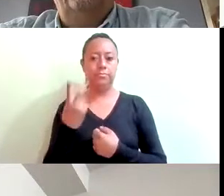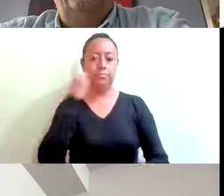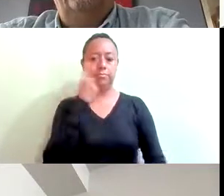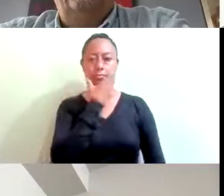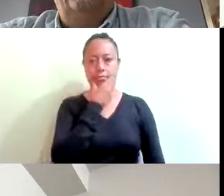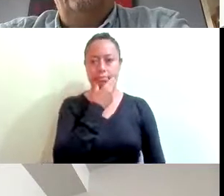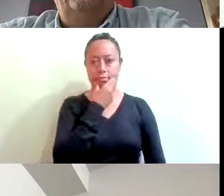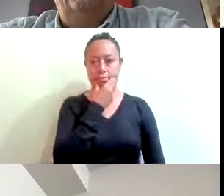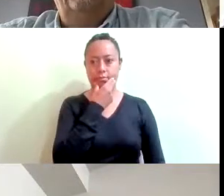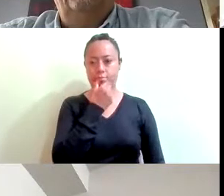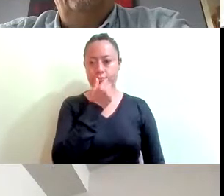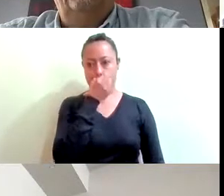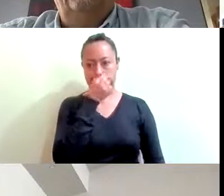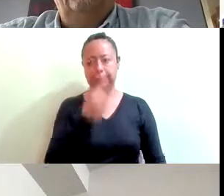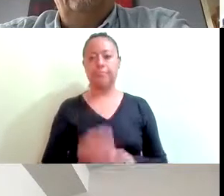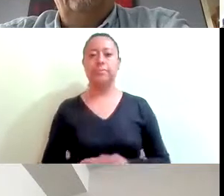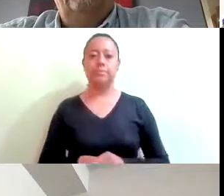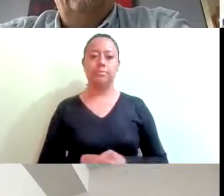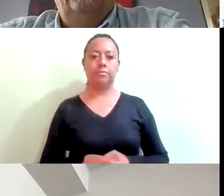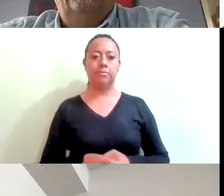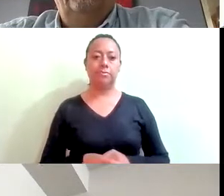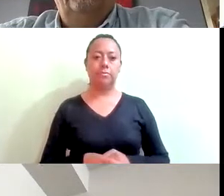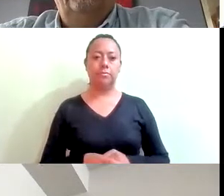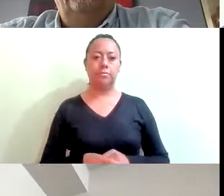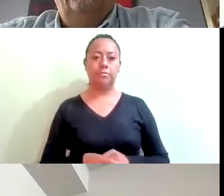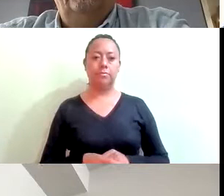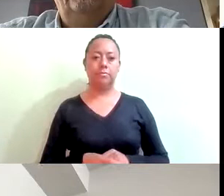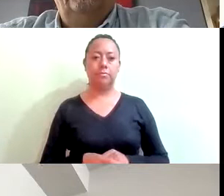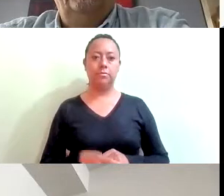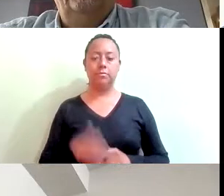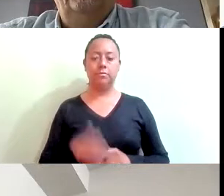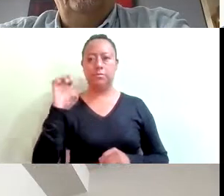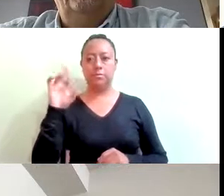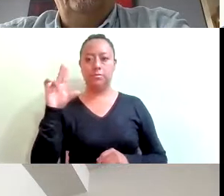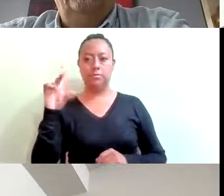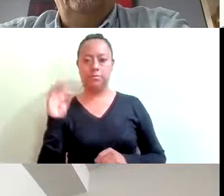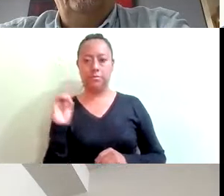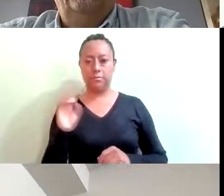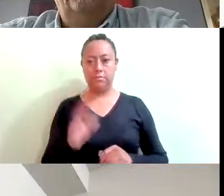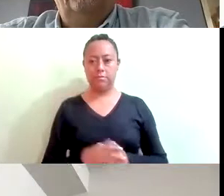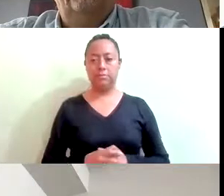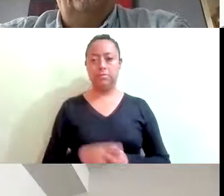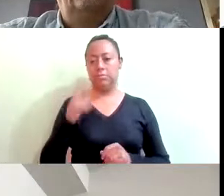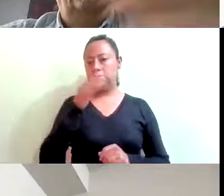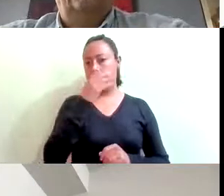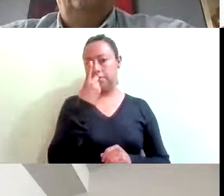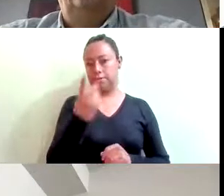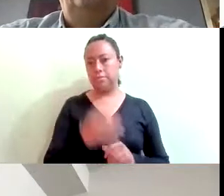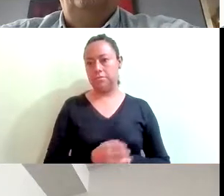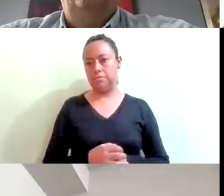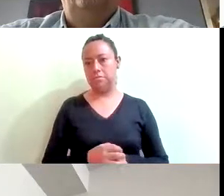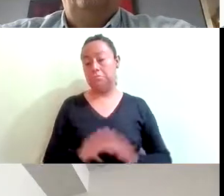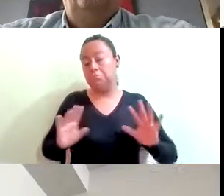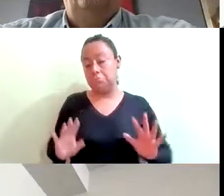se refiere cuando dice que no está de acuerdo con la propuesta que yo hice, porque no hice ninguna propuesta. Efectivamente, como usted bien lo dice,